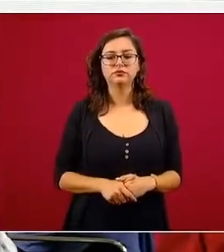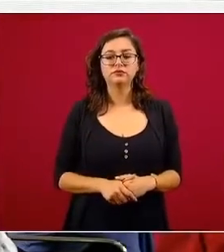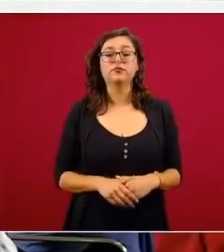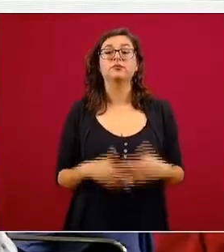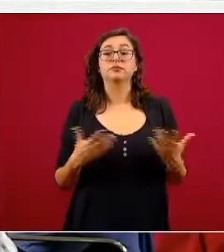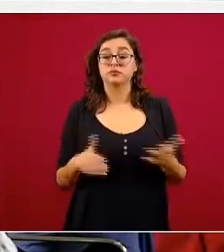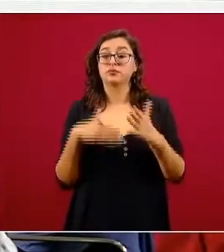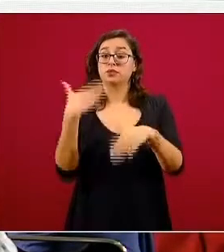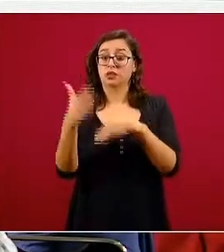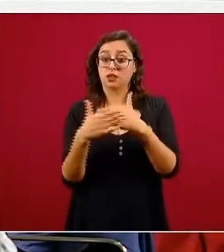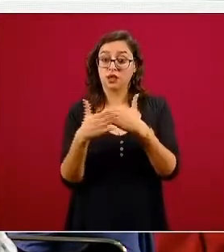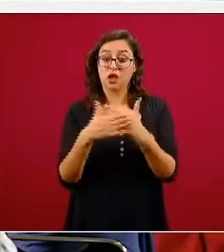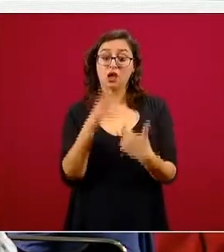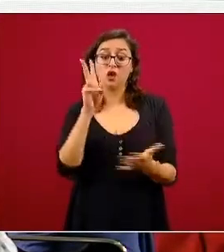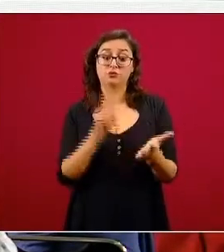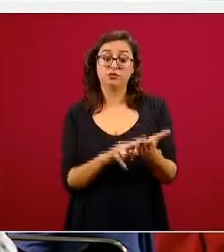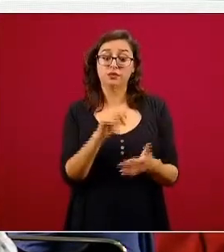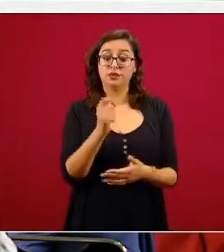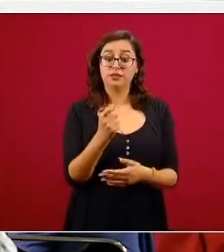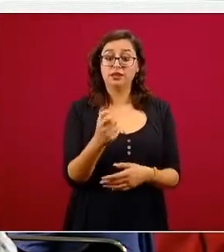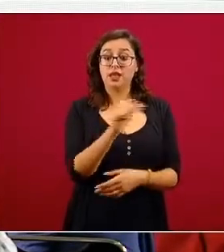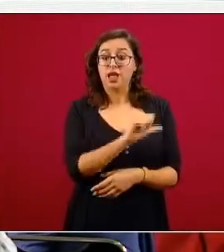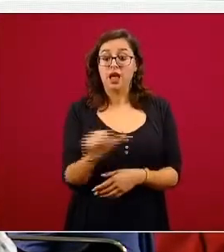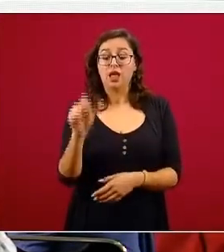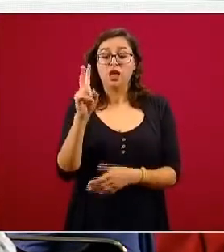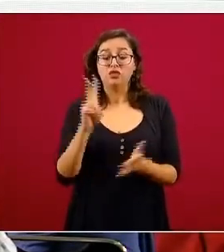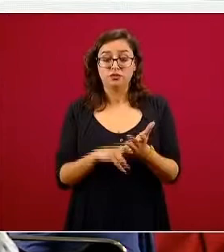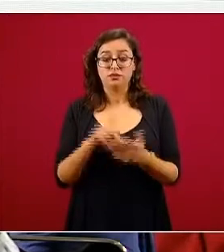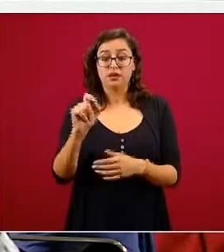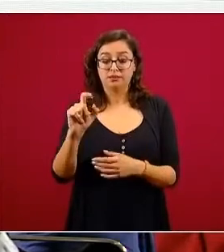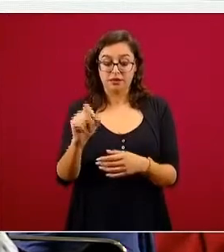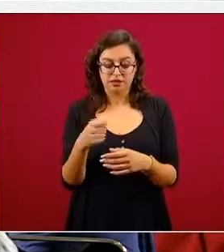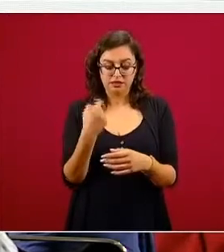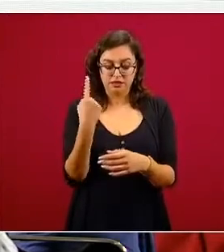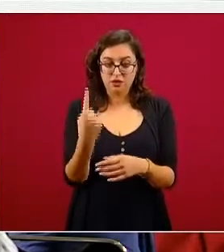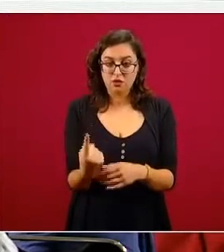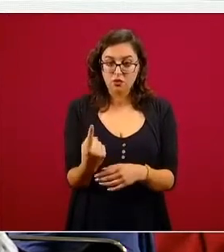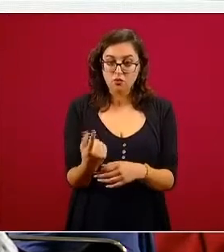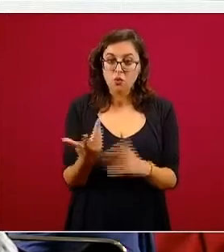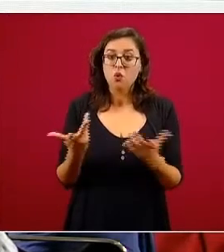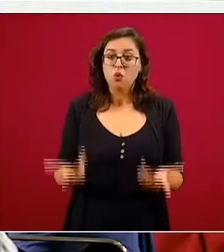Para la temporada 2020-2021 vamos